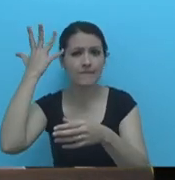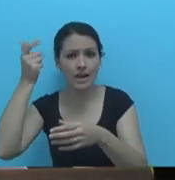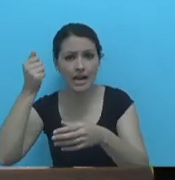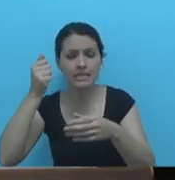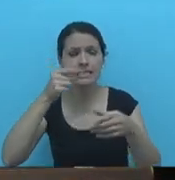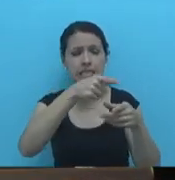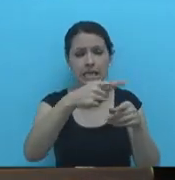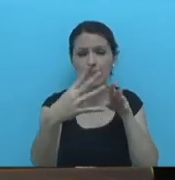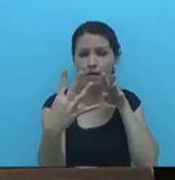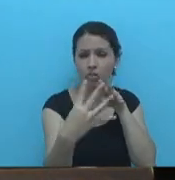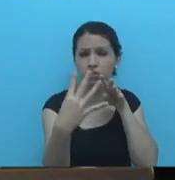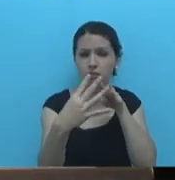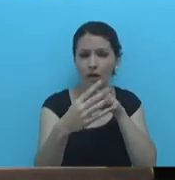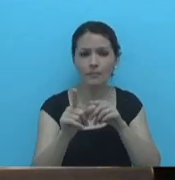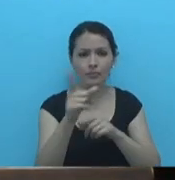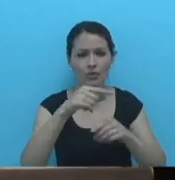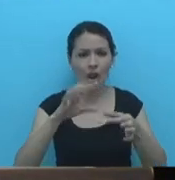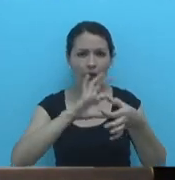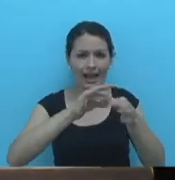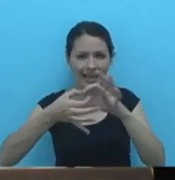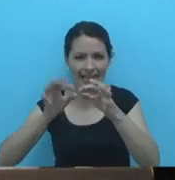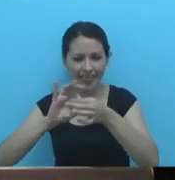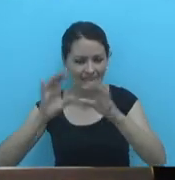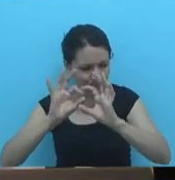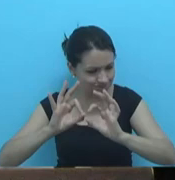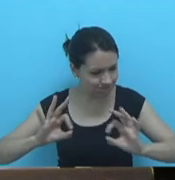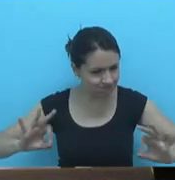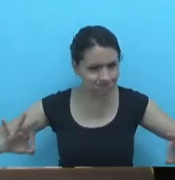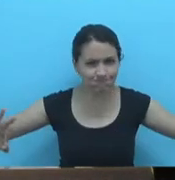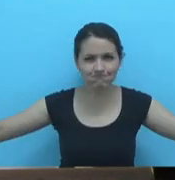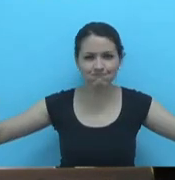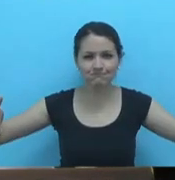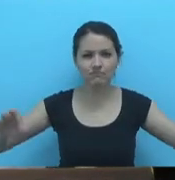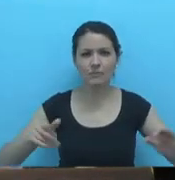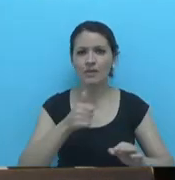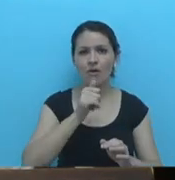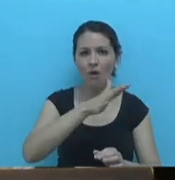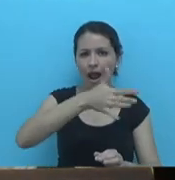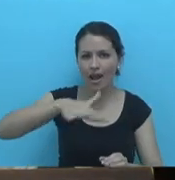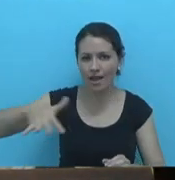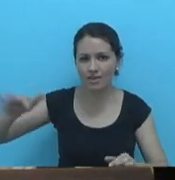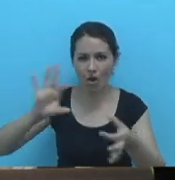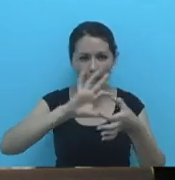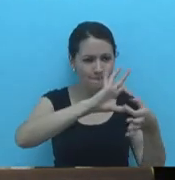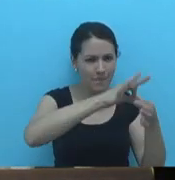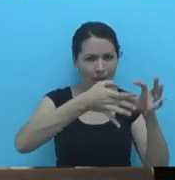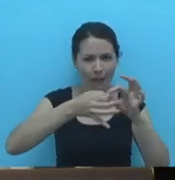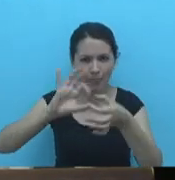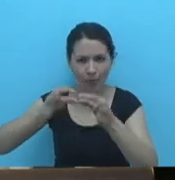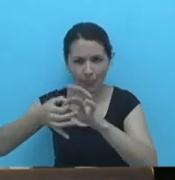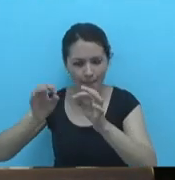buques de guerra, le ponen cadenas a una terraza cósmica maravillosa que dibuja el río Paraná a la altura de la